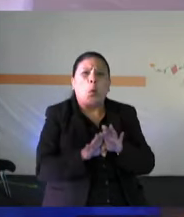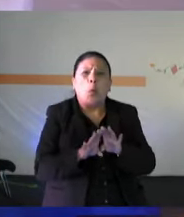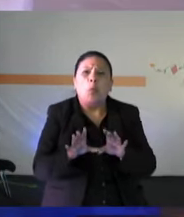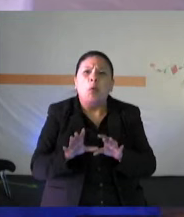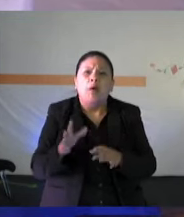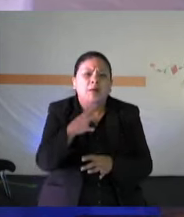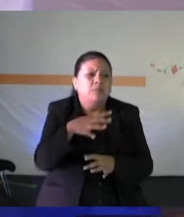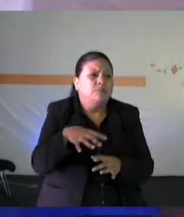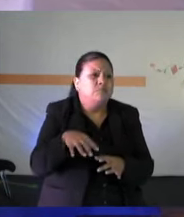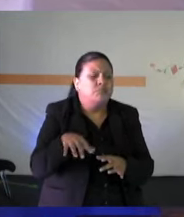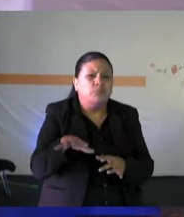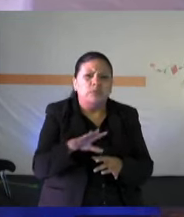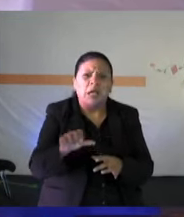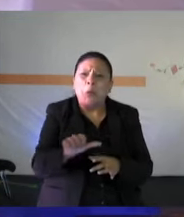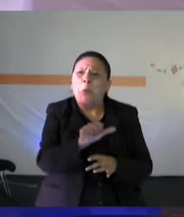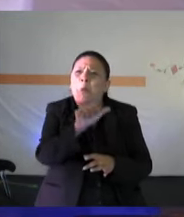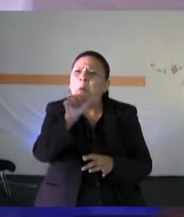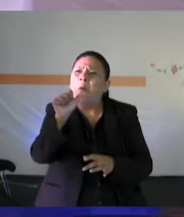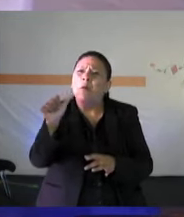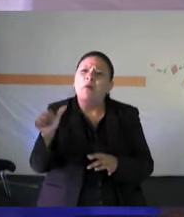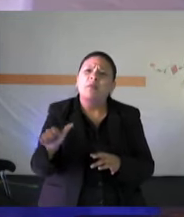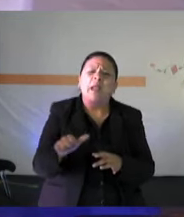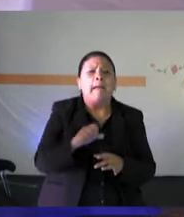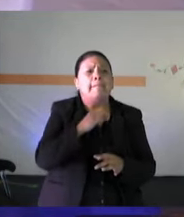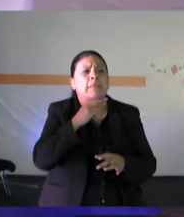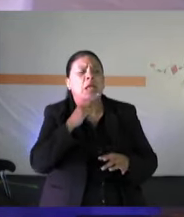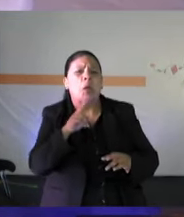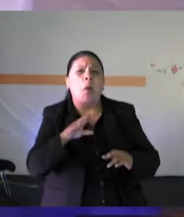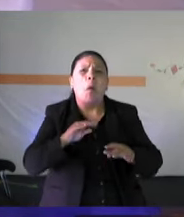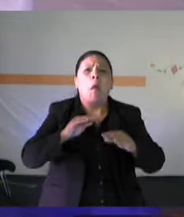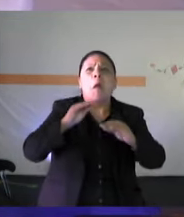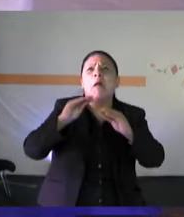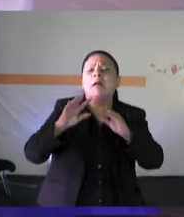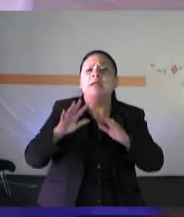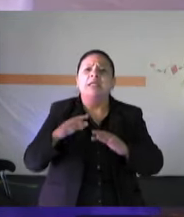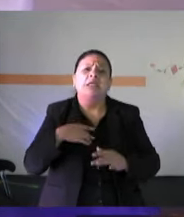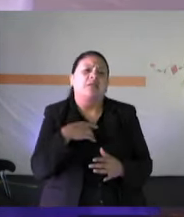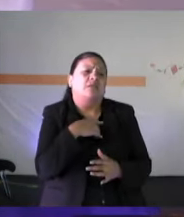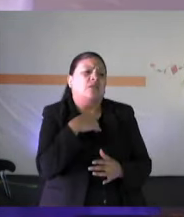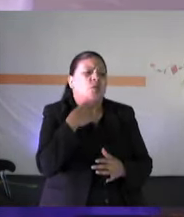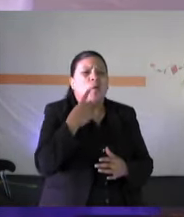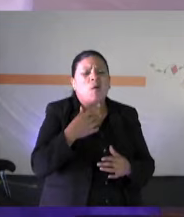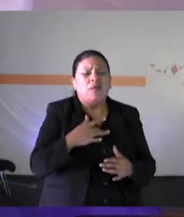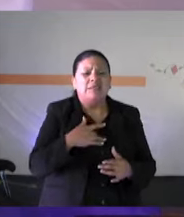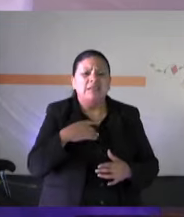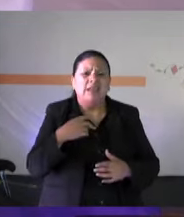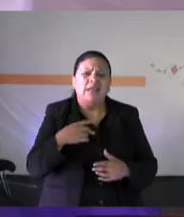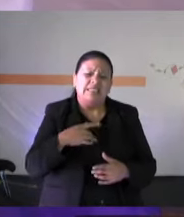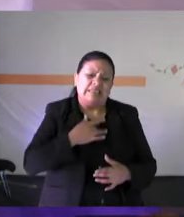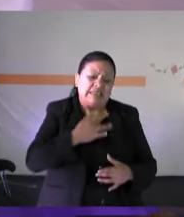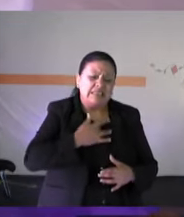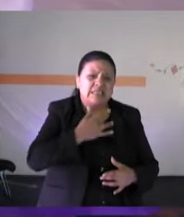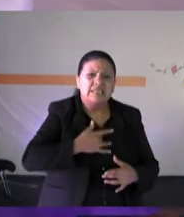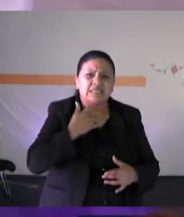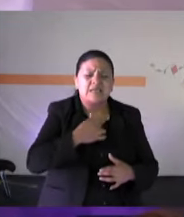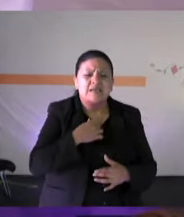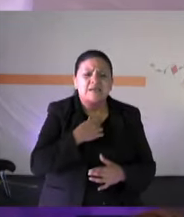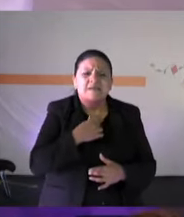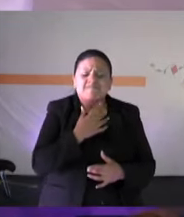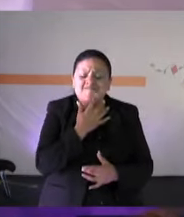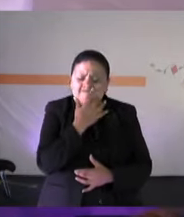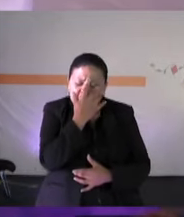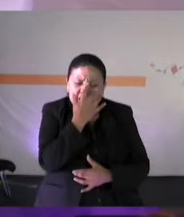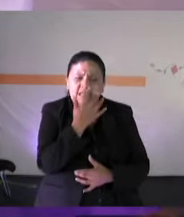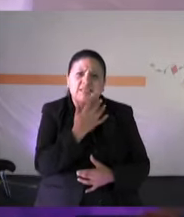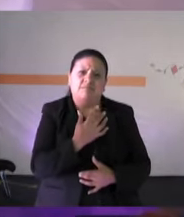búsquedas estéticas y no se le cae la cara de vergüenza. Exacto. Frente a